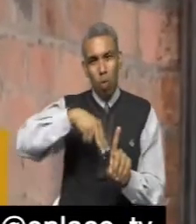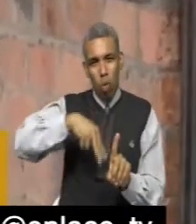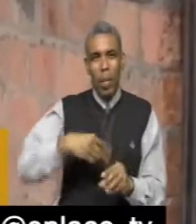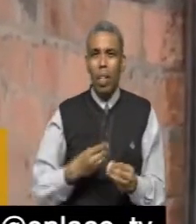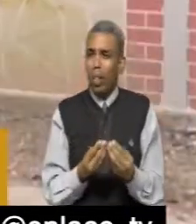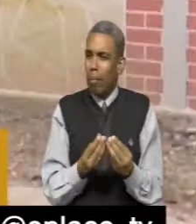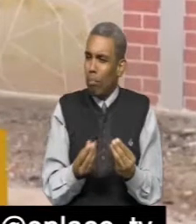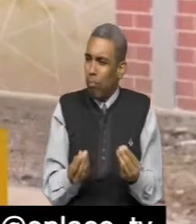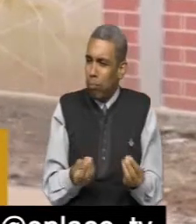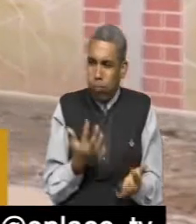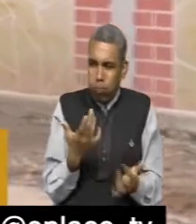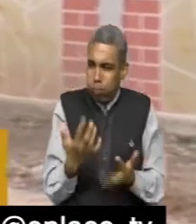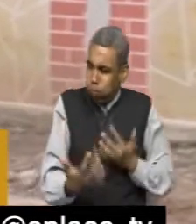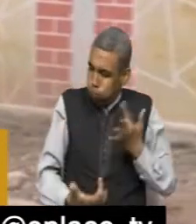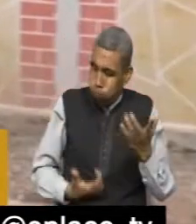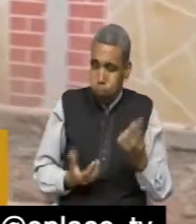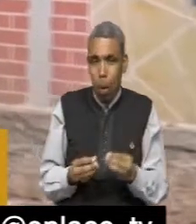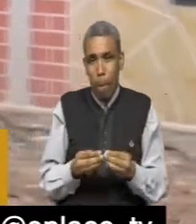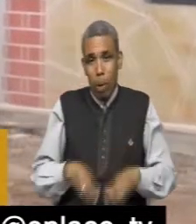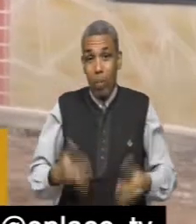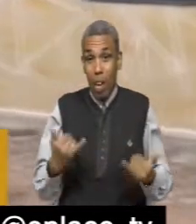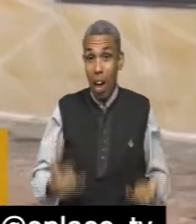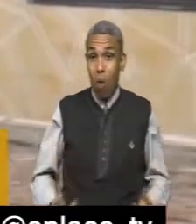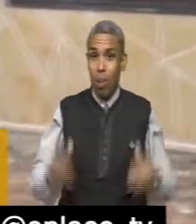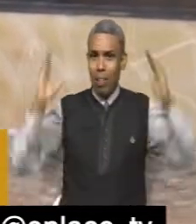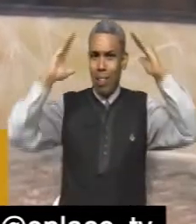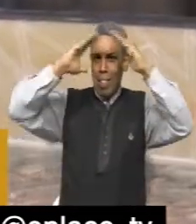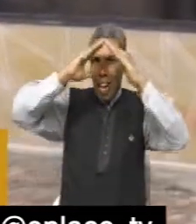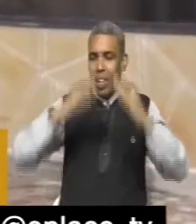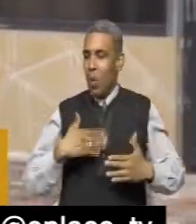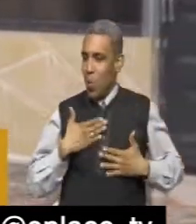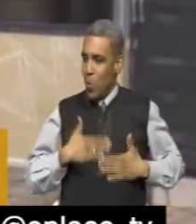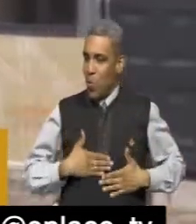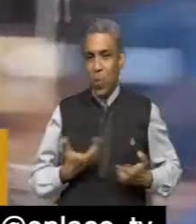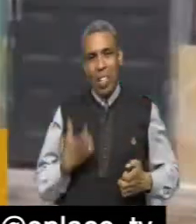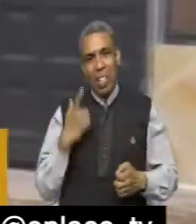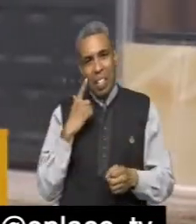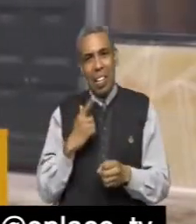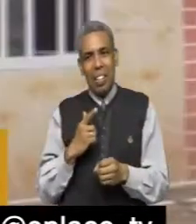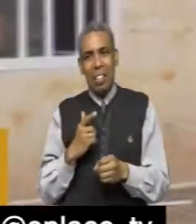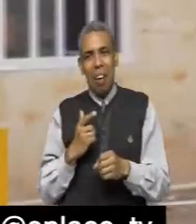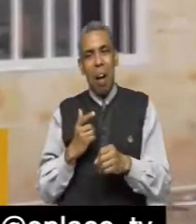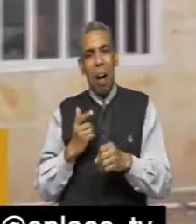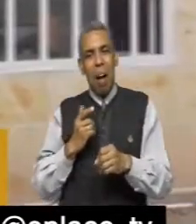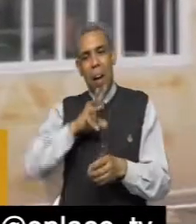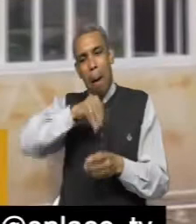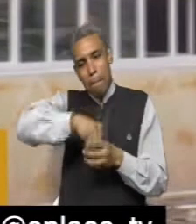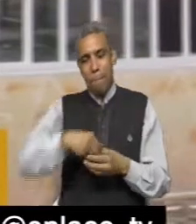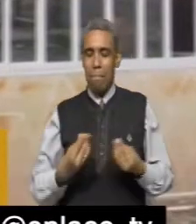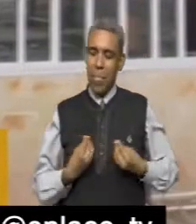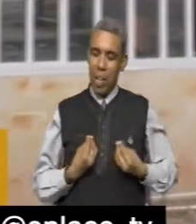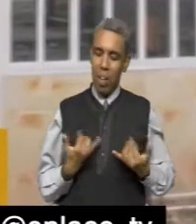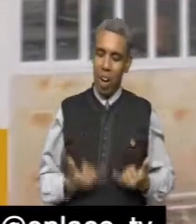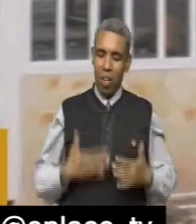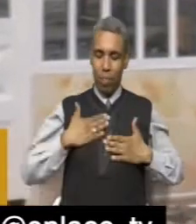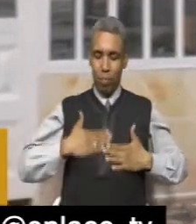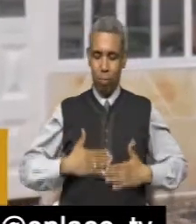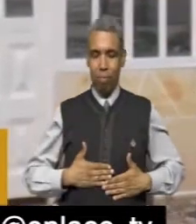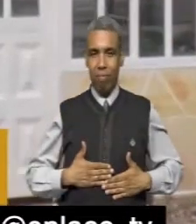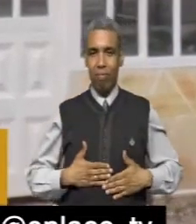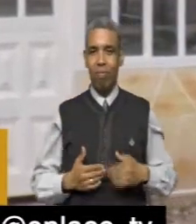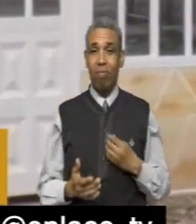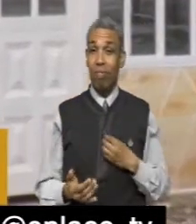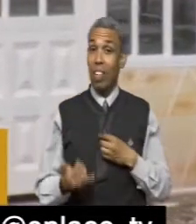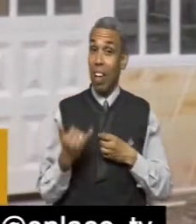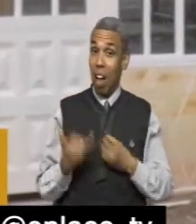en cenizas. Ahora tiene una casa digna en la que espera poder pasar el resto de sus días. Ahorita actualmente ya vamos a tener una casita